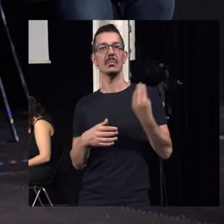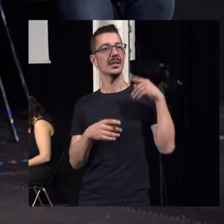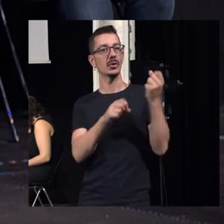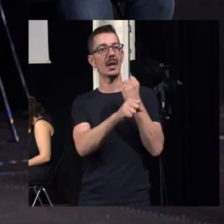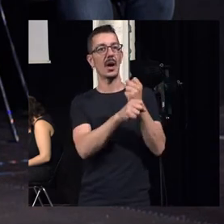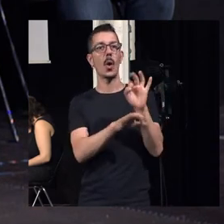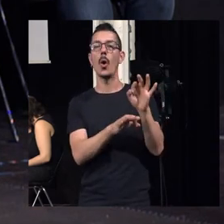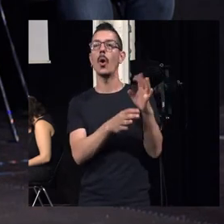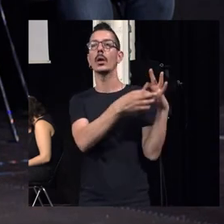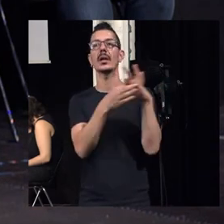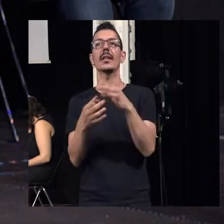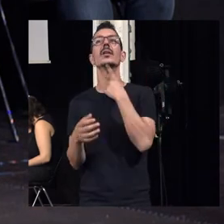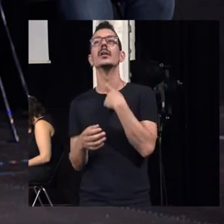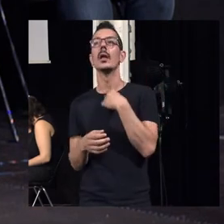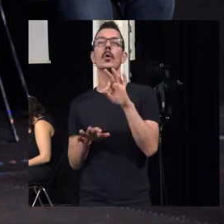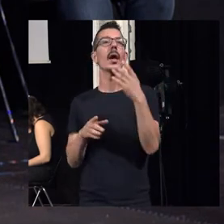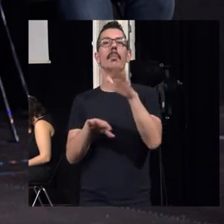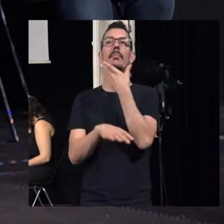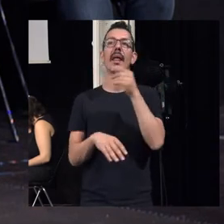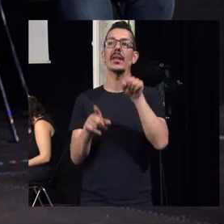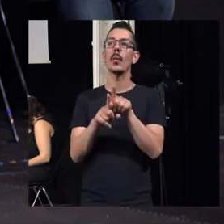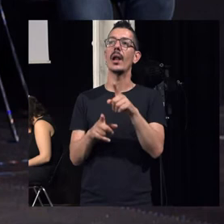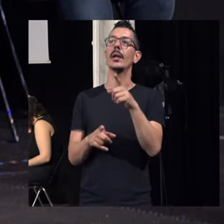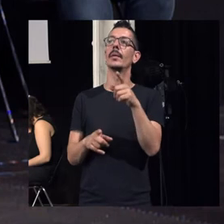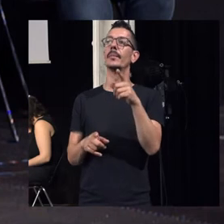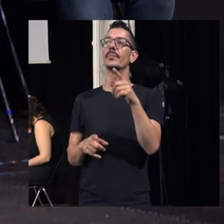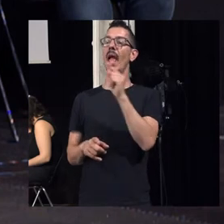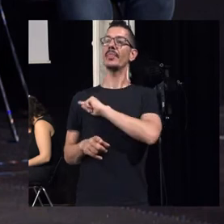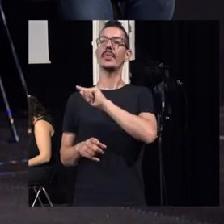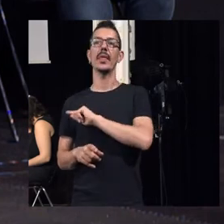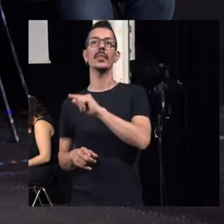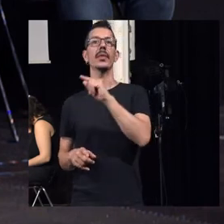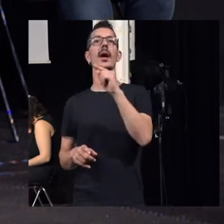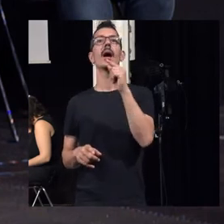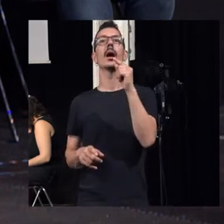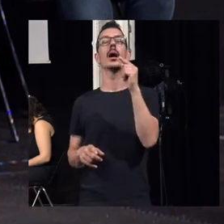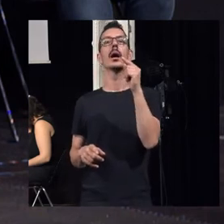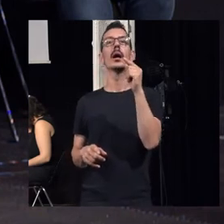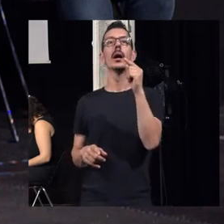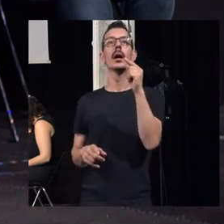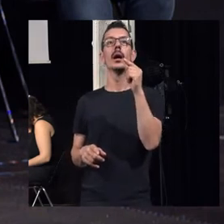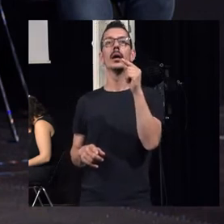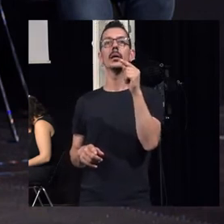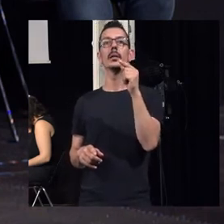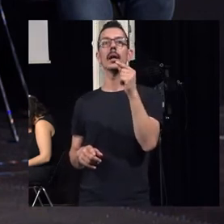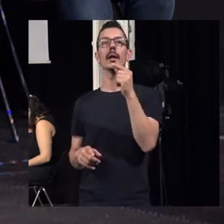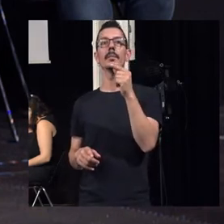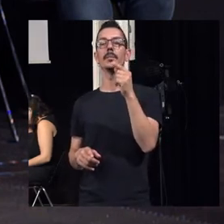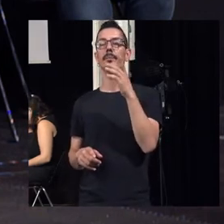de acuerdo al deseo, porque ahora lo de la decencia y la moral y el amor, eso ya es muy patriarcal y es muy carca, entonces ahora decimos que no hay